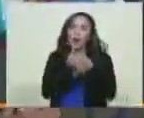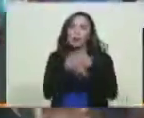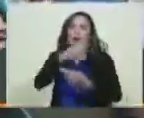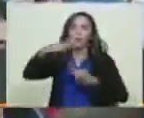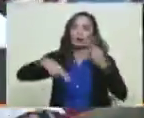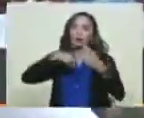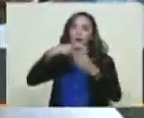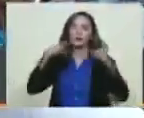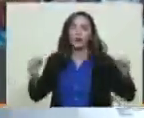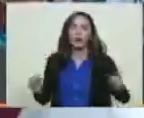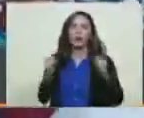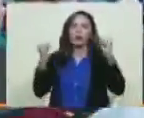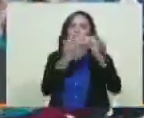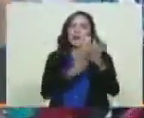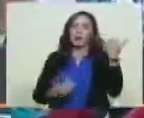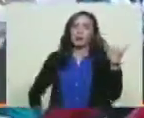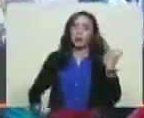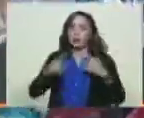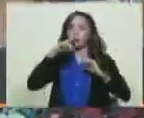hola